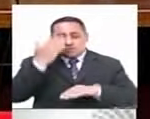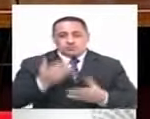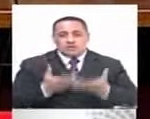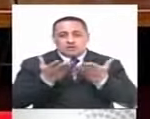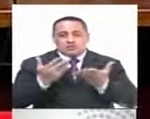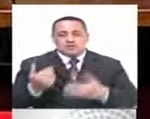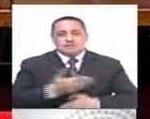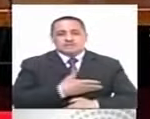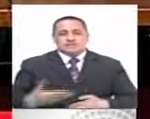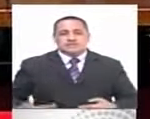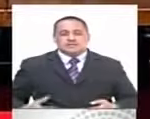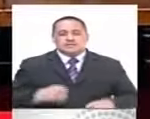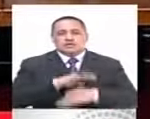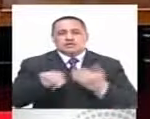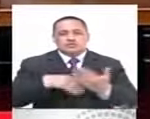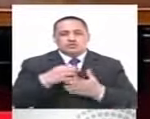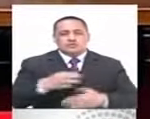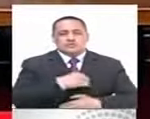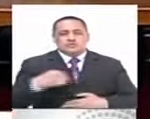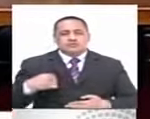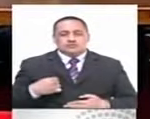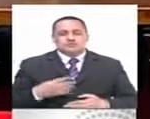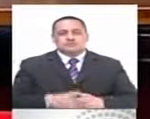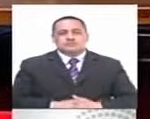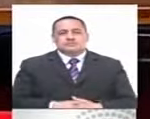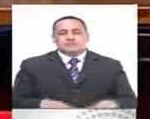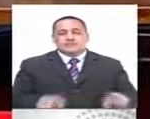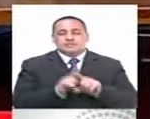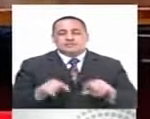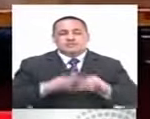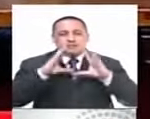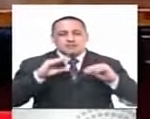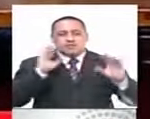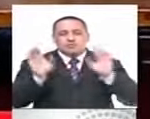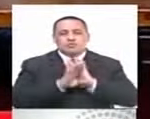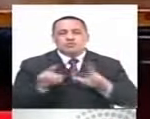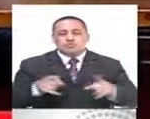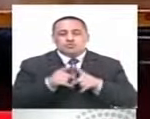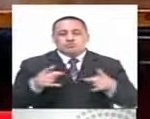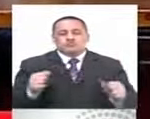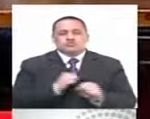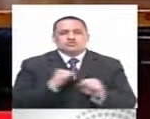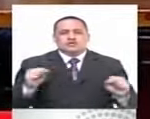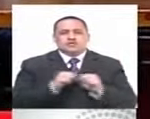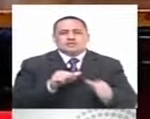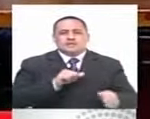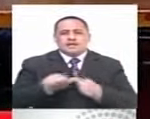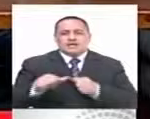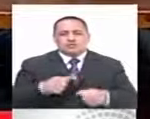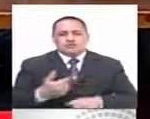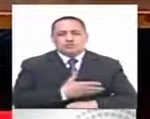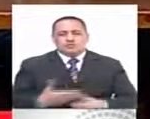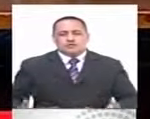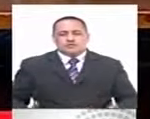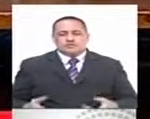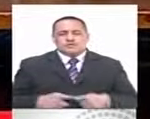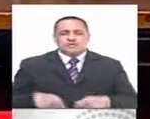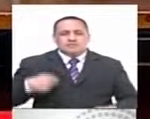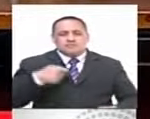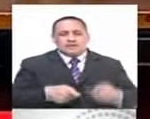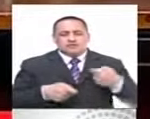señora presidenta, y a todos los ministros presentes. Se ha hablado de un shock de gasto público,